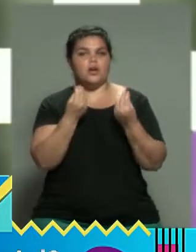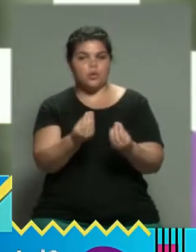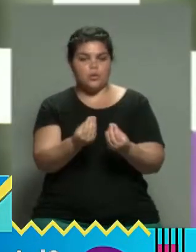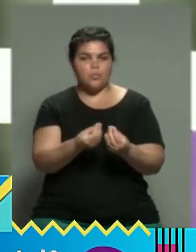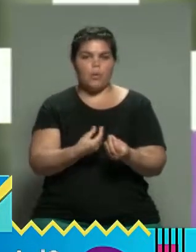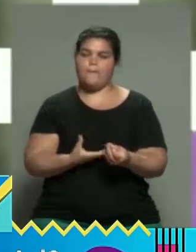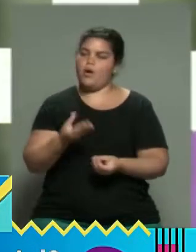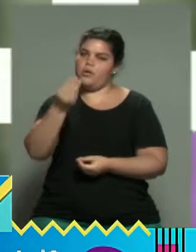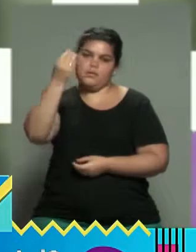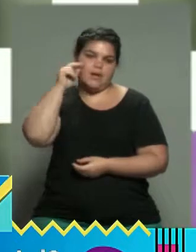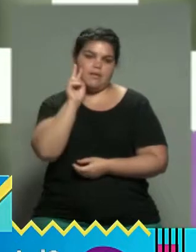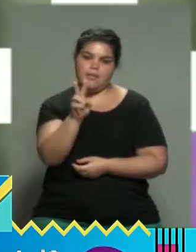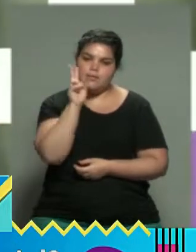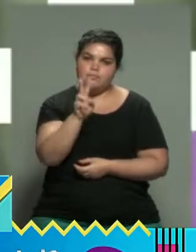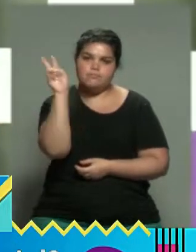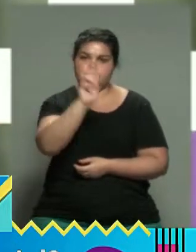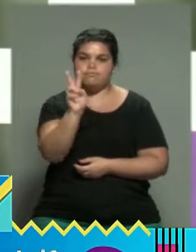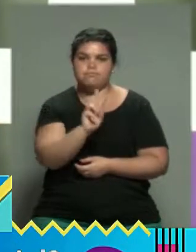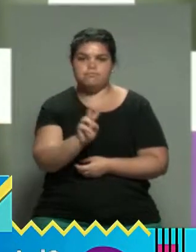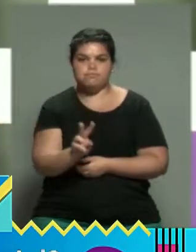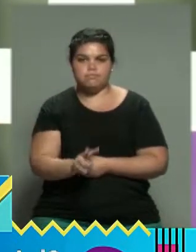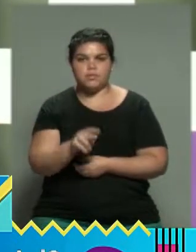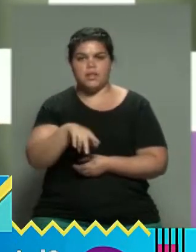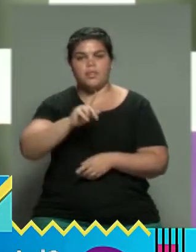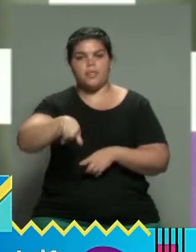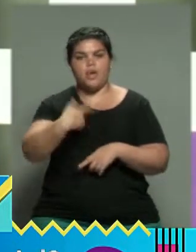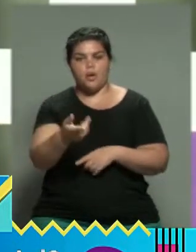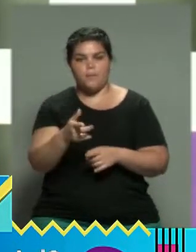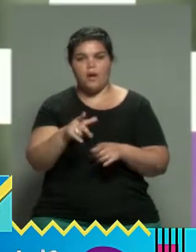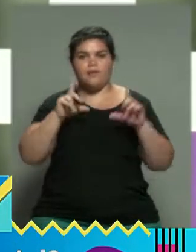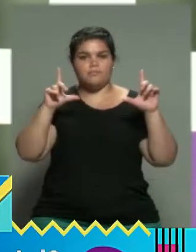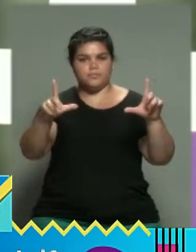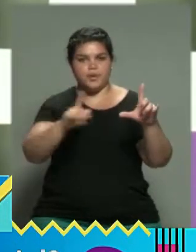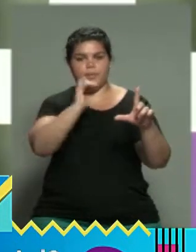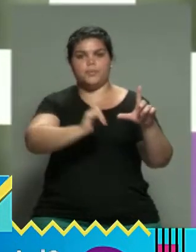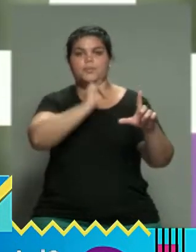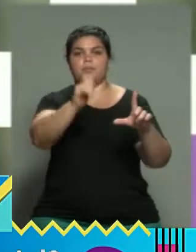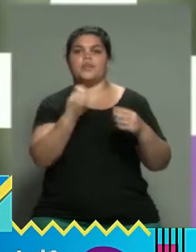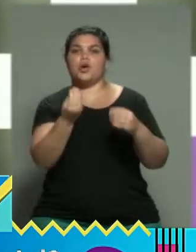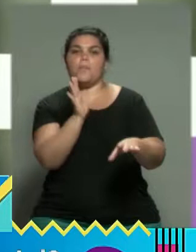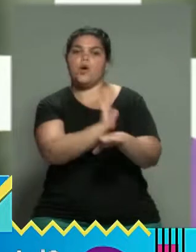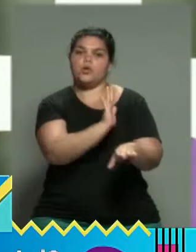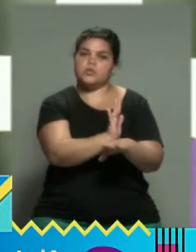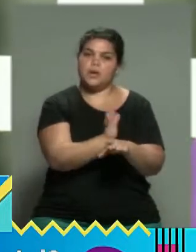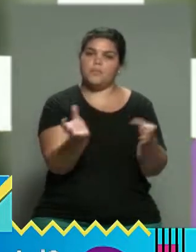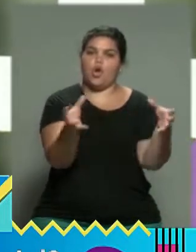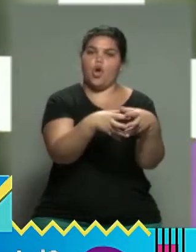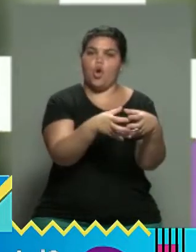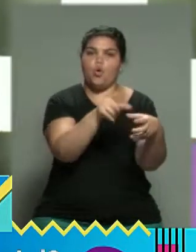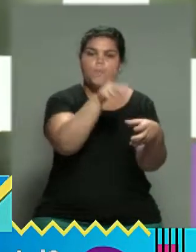las redes sociales, y ya lo vamos a ver enseguida también en pantalla, cómo se adjudica un concepto a un partido político,